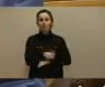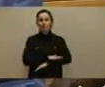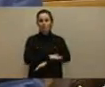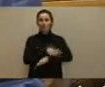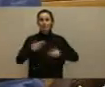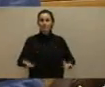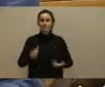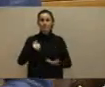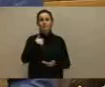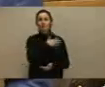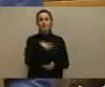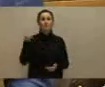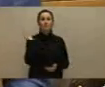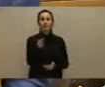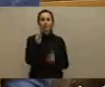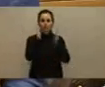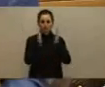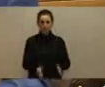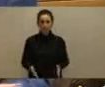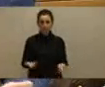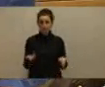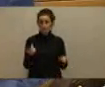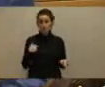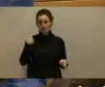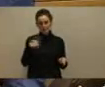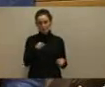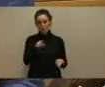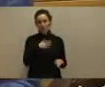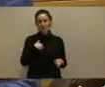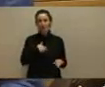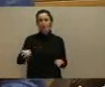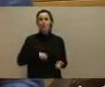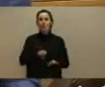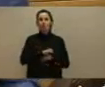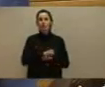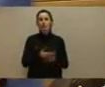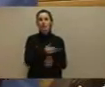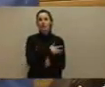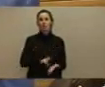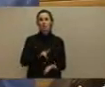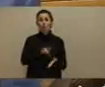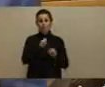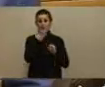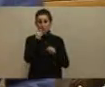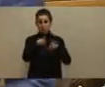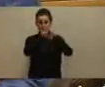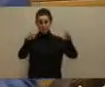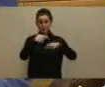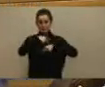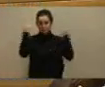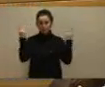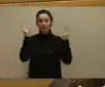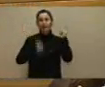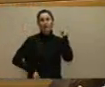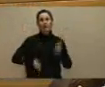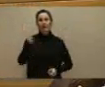usted una pregunta. Y la pregunta, yo sé que usted no era consejero cuando suceden estos hechos, pero si usted en una empresa pública, el gerente de una empresa pública